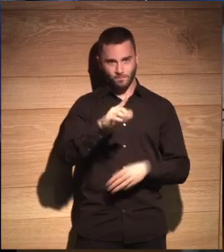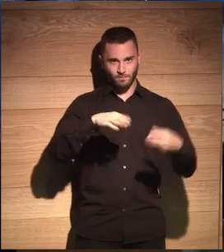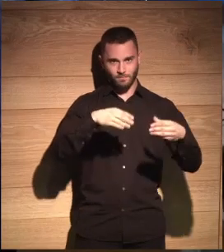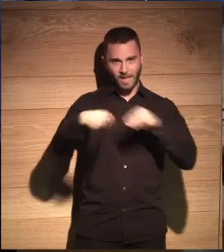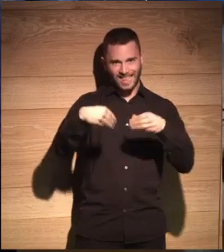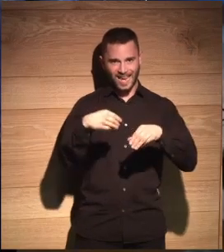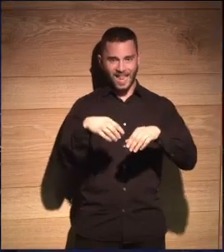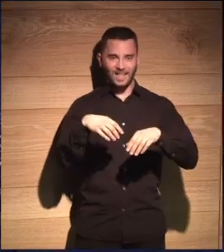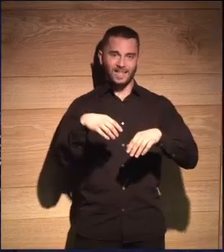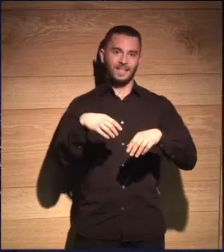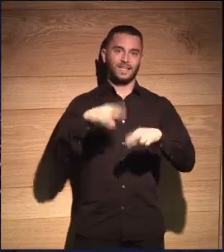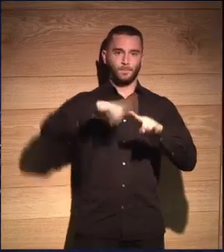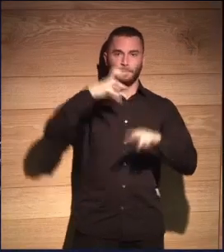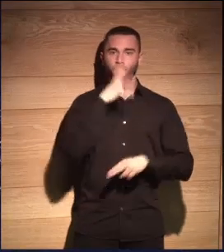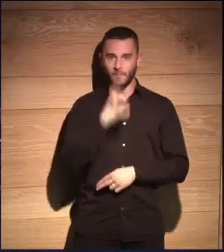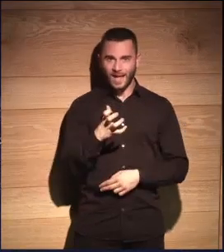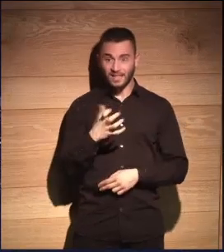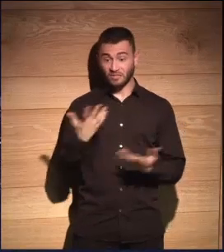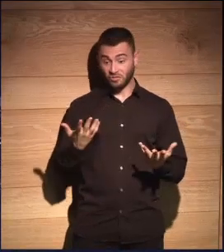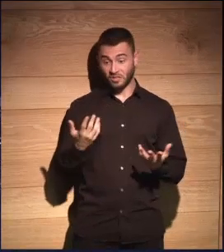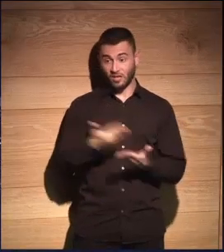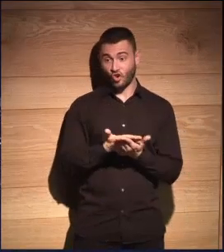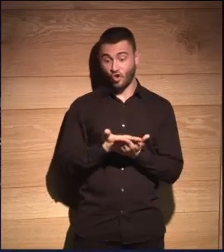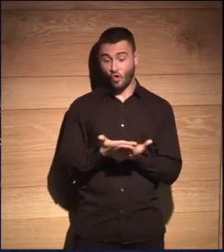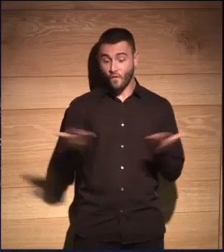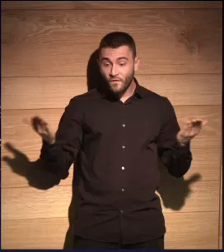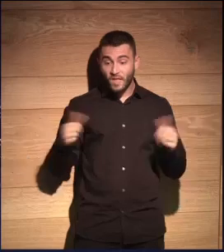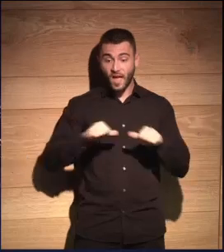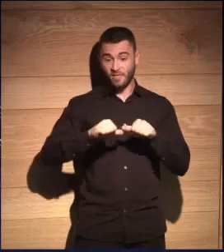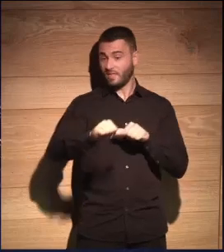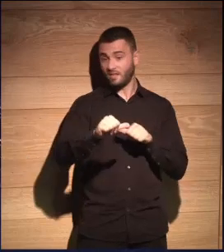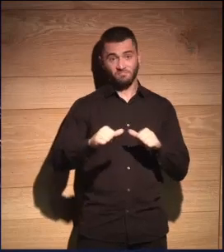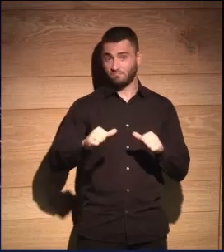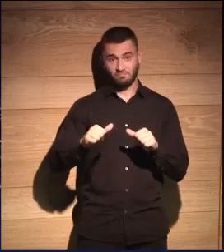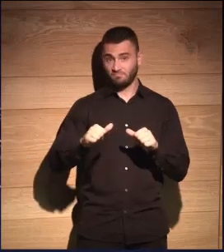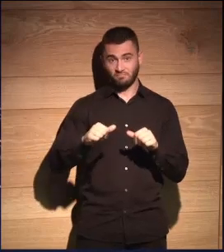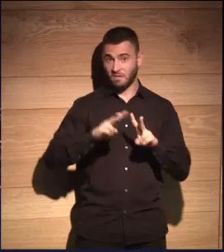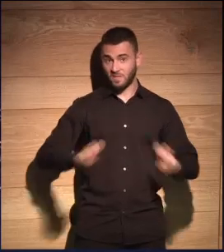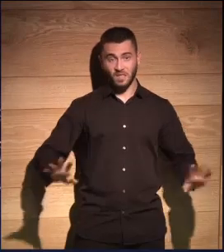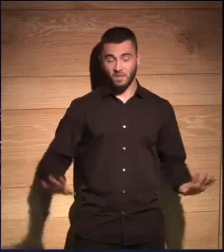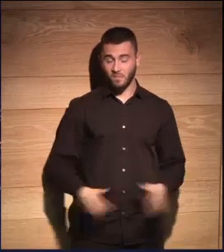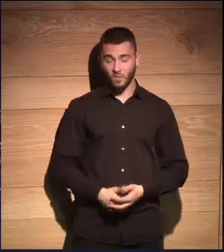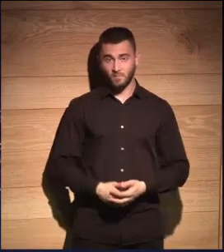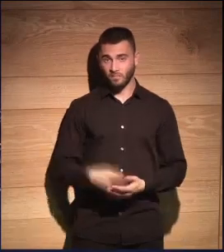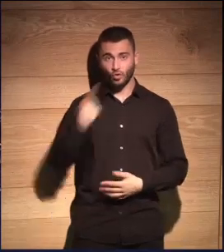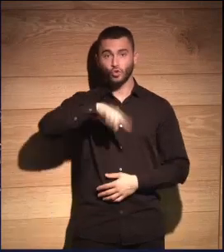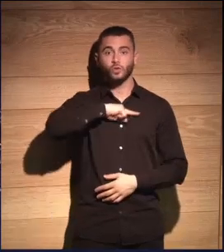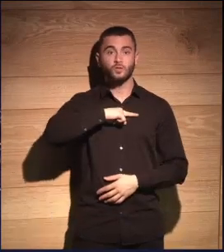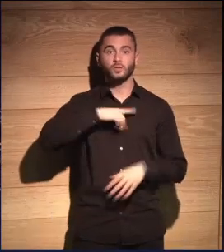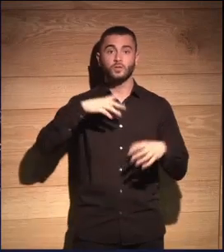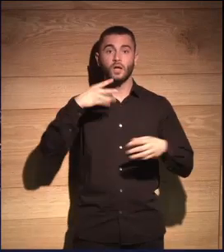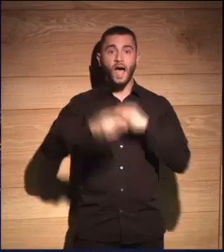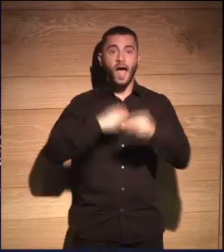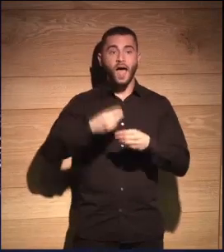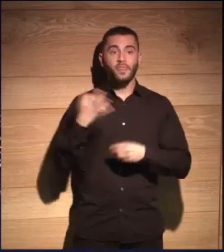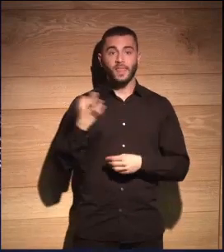ya partíamos un poco con esa confianza de primeras. Y lo que hemos tenido que hacer ahora mismo es